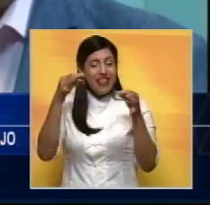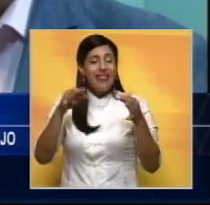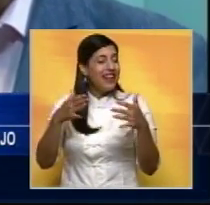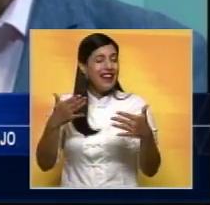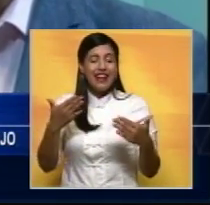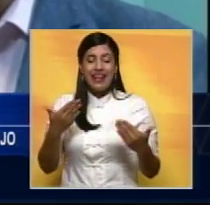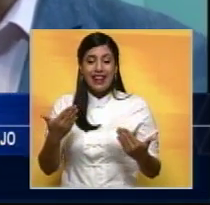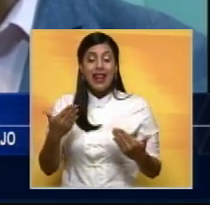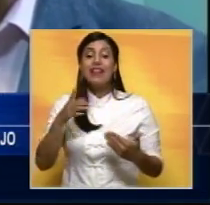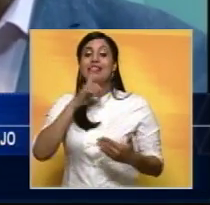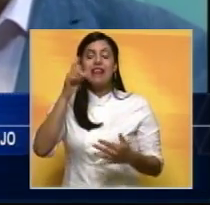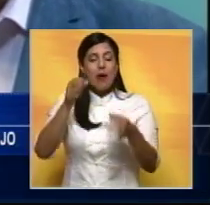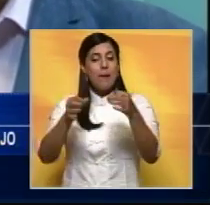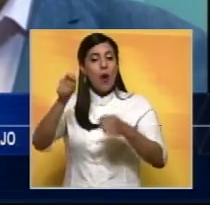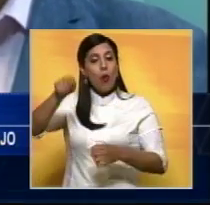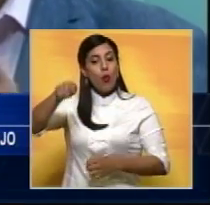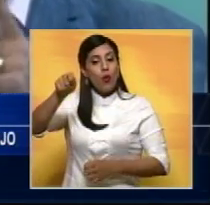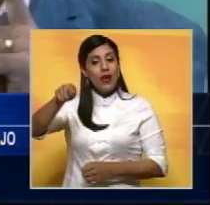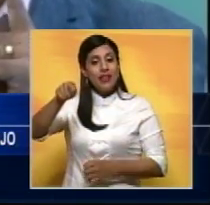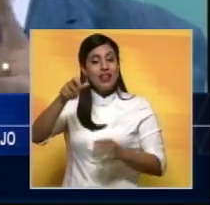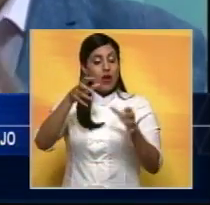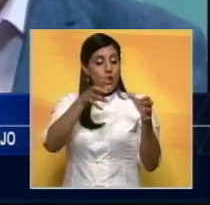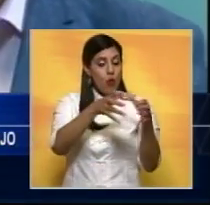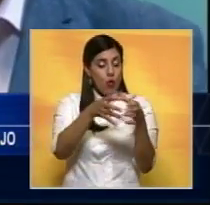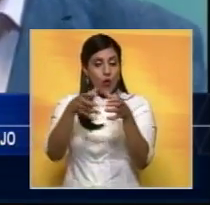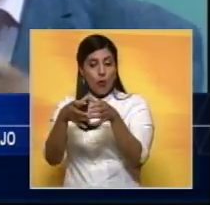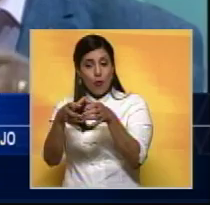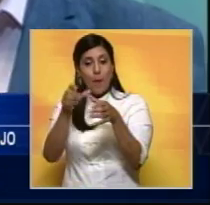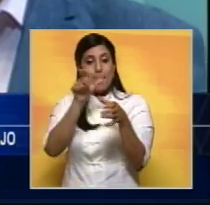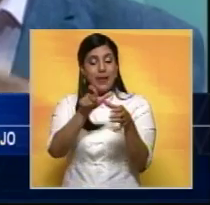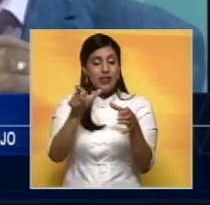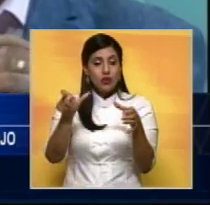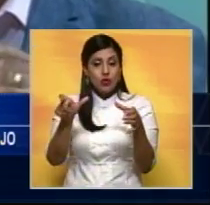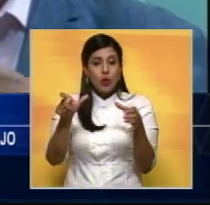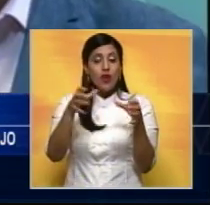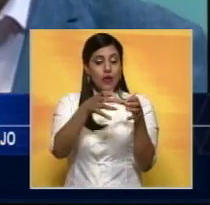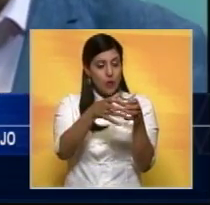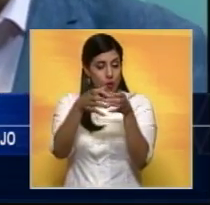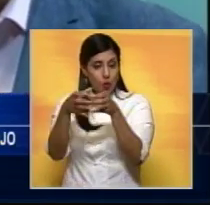realidad es un juicio entre particulares,